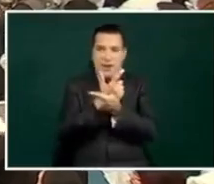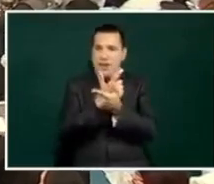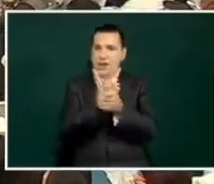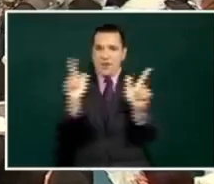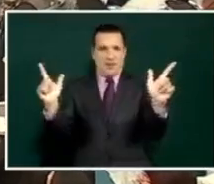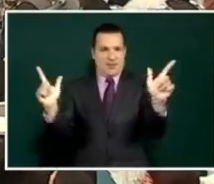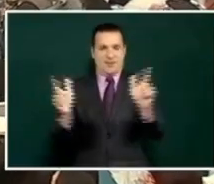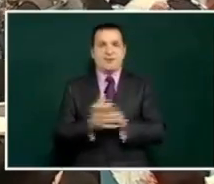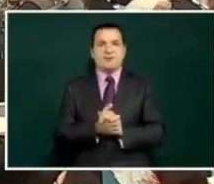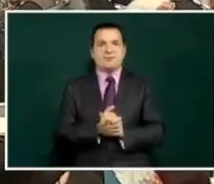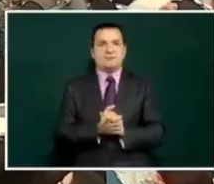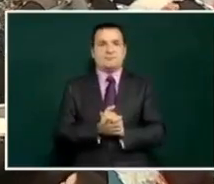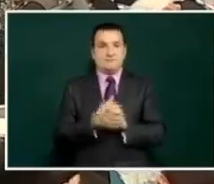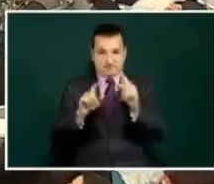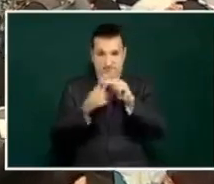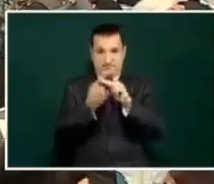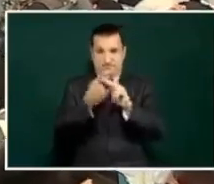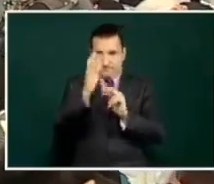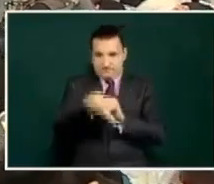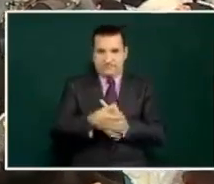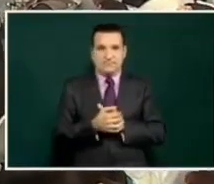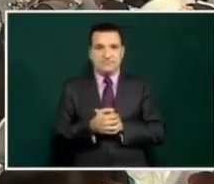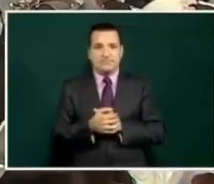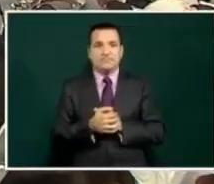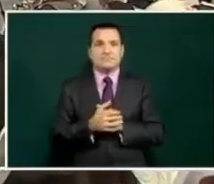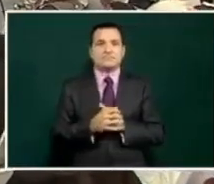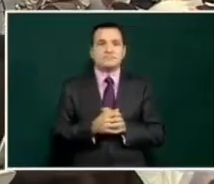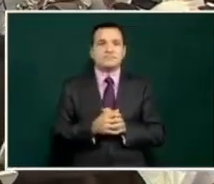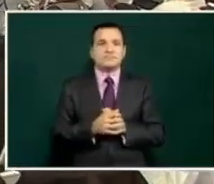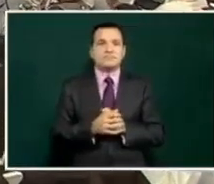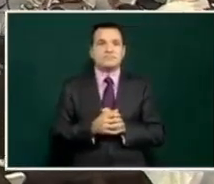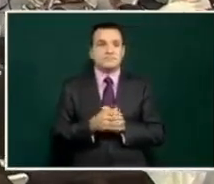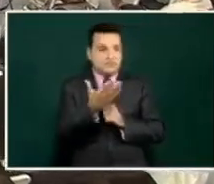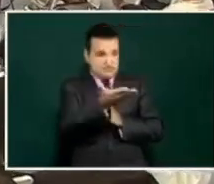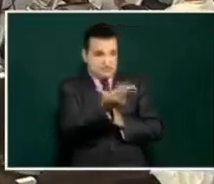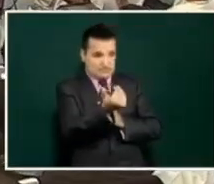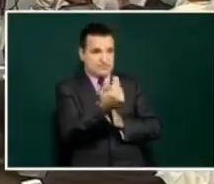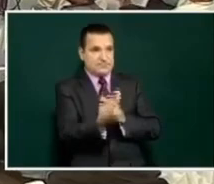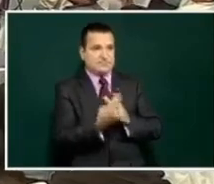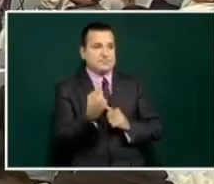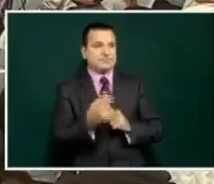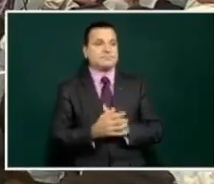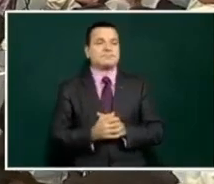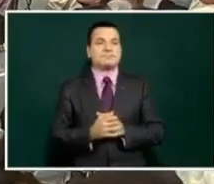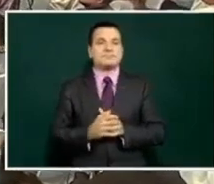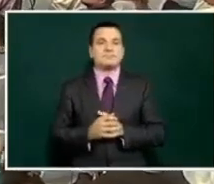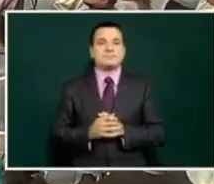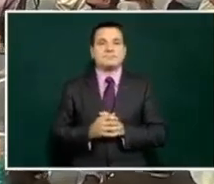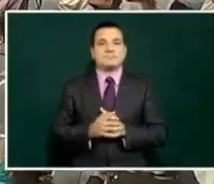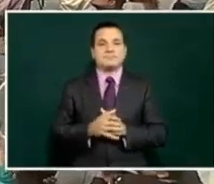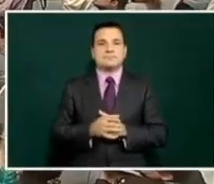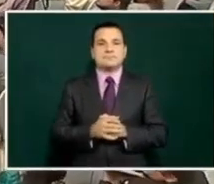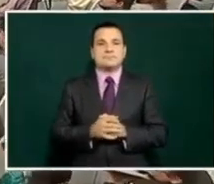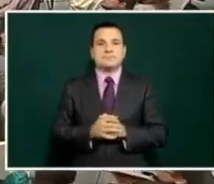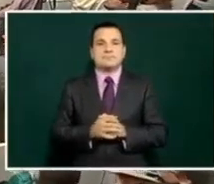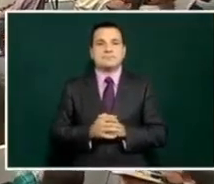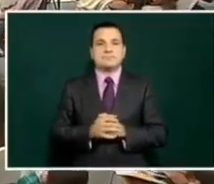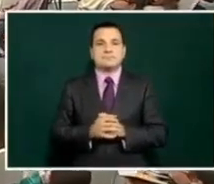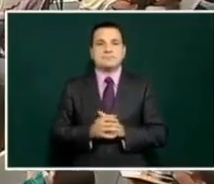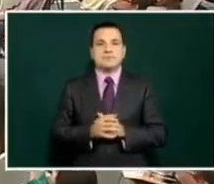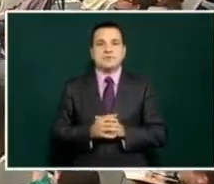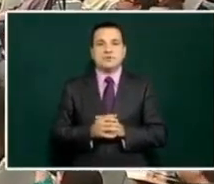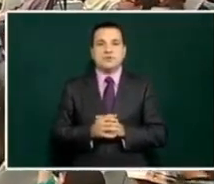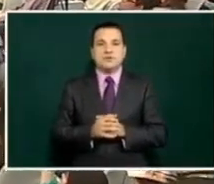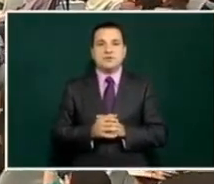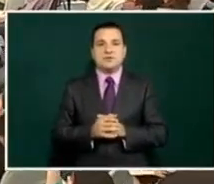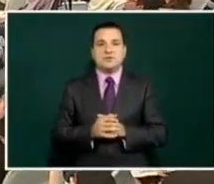Sonora, Claudia Pavlovich, y el secretario de Defensa Nacional, Luis Crescencio Sandoval, se informó que aunque ese estado ocupa el